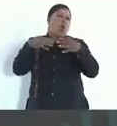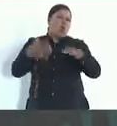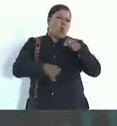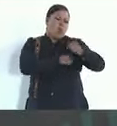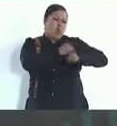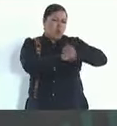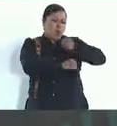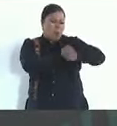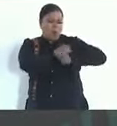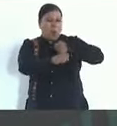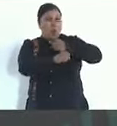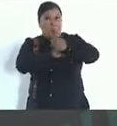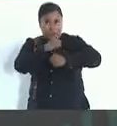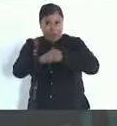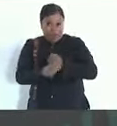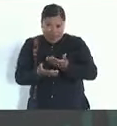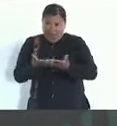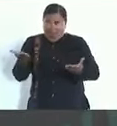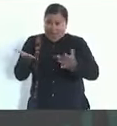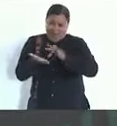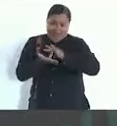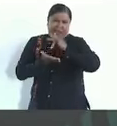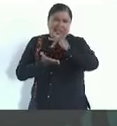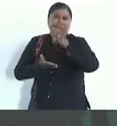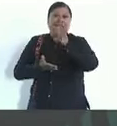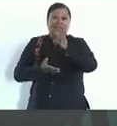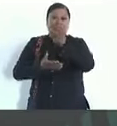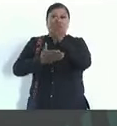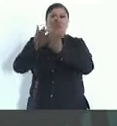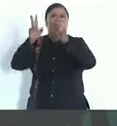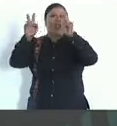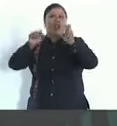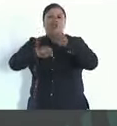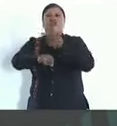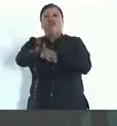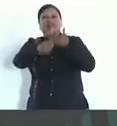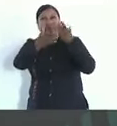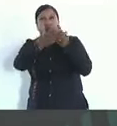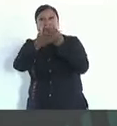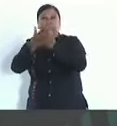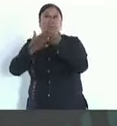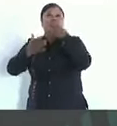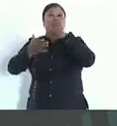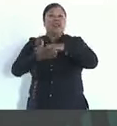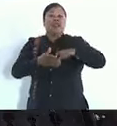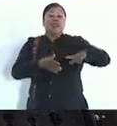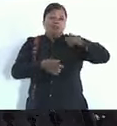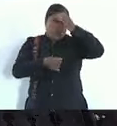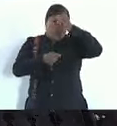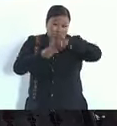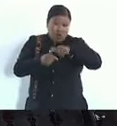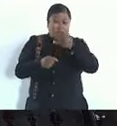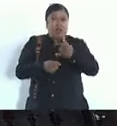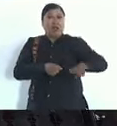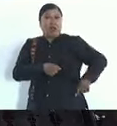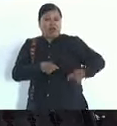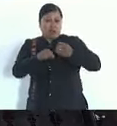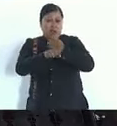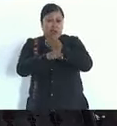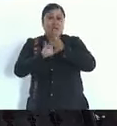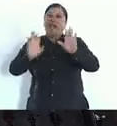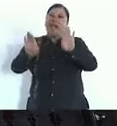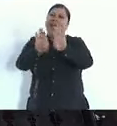que, gracias a este programa de reconstrucción con la Secretaría de Cultura y el Gobierno del Estado, ya volvieron a